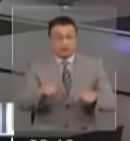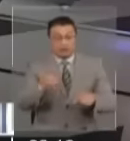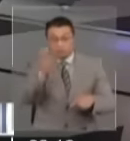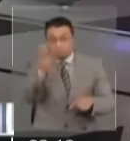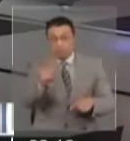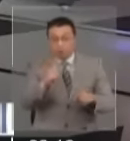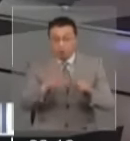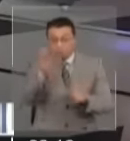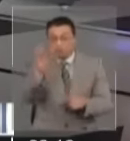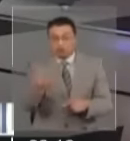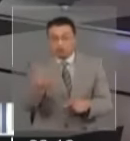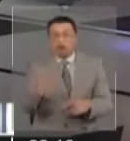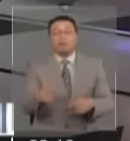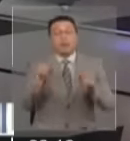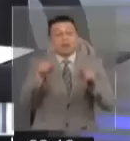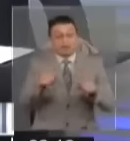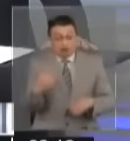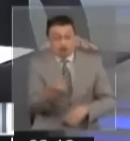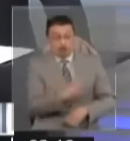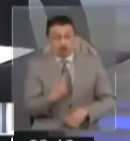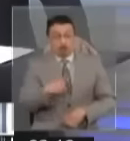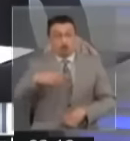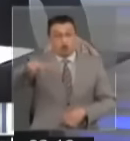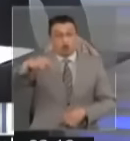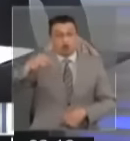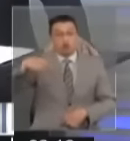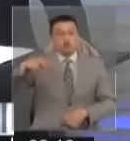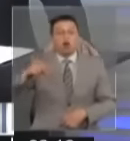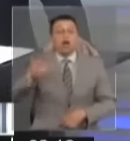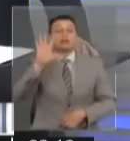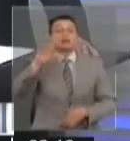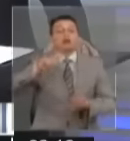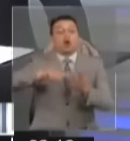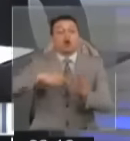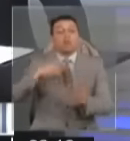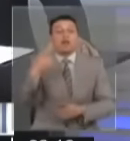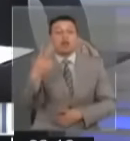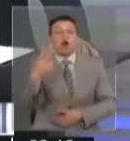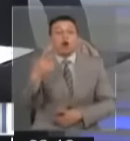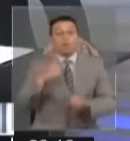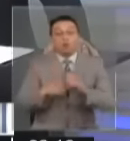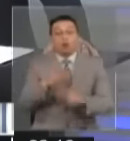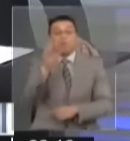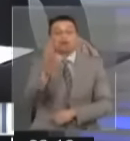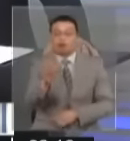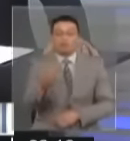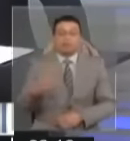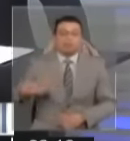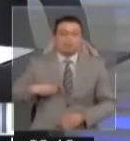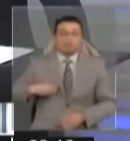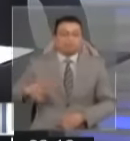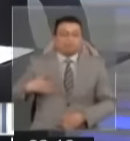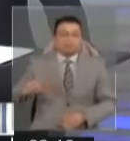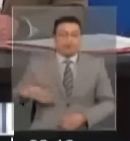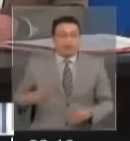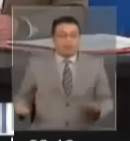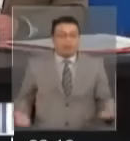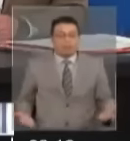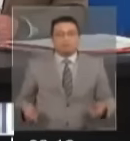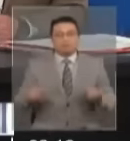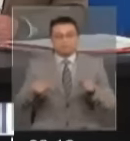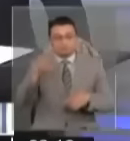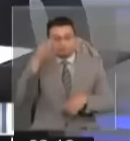Por persona, por eso te lo digo. Y nosotros en Ñuñoa lo que tenemos es 5,2, la cifra que ustedes dieron. Es lamentable, te das cuenta, en una